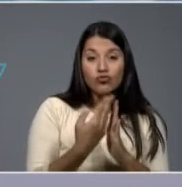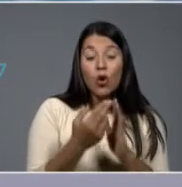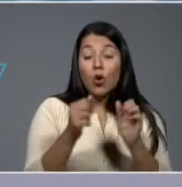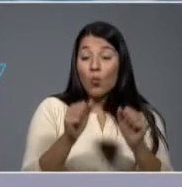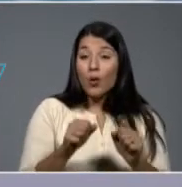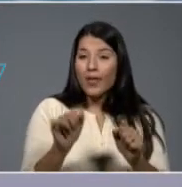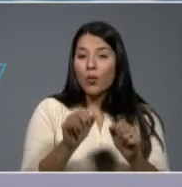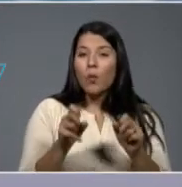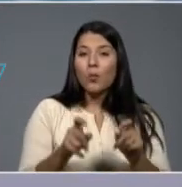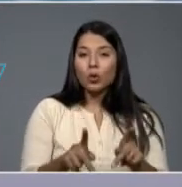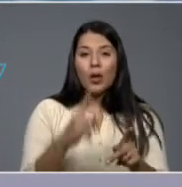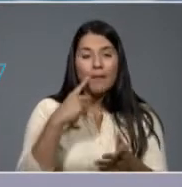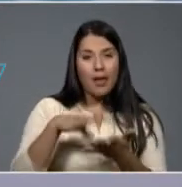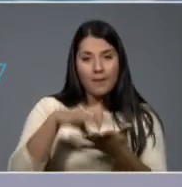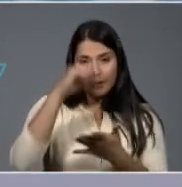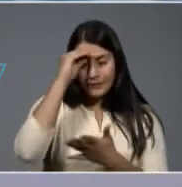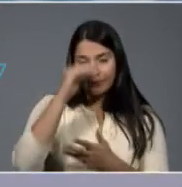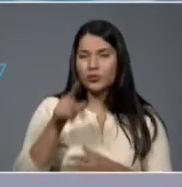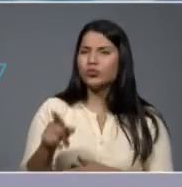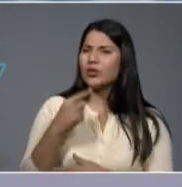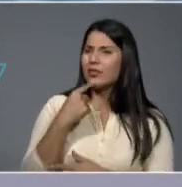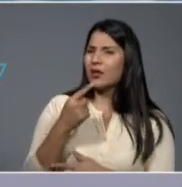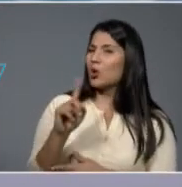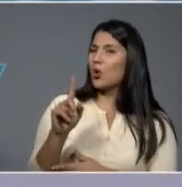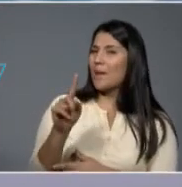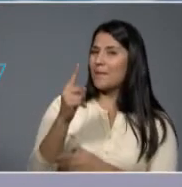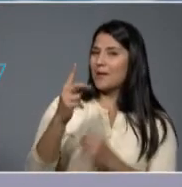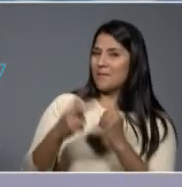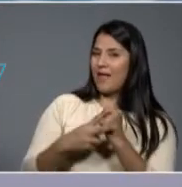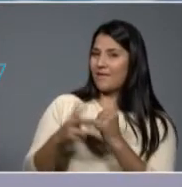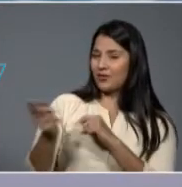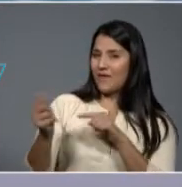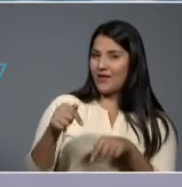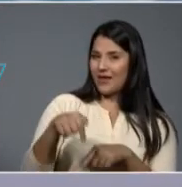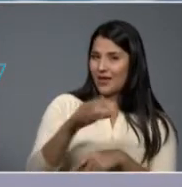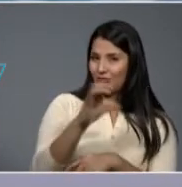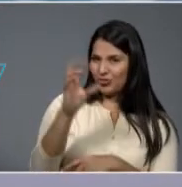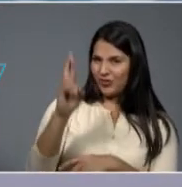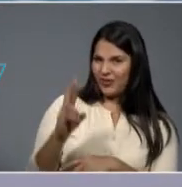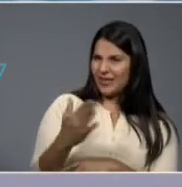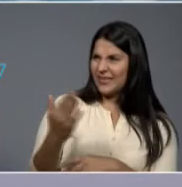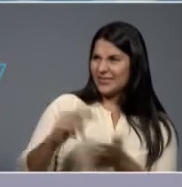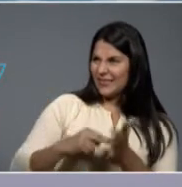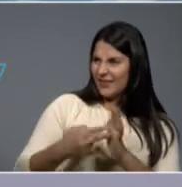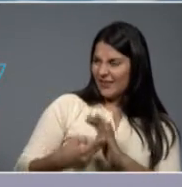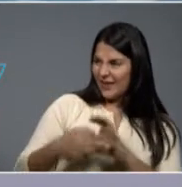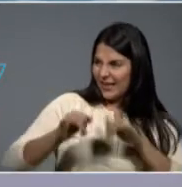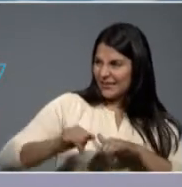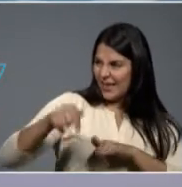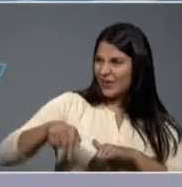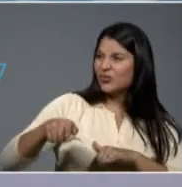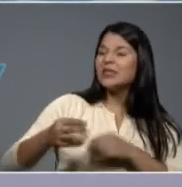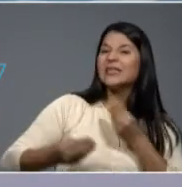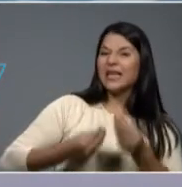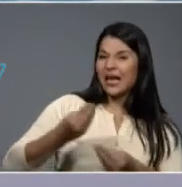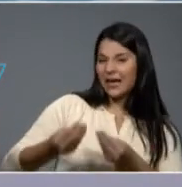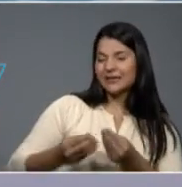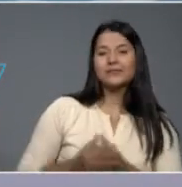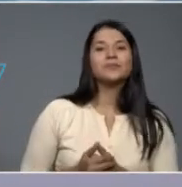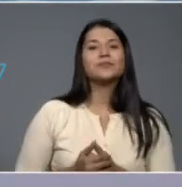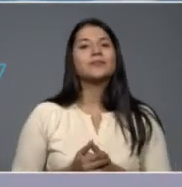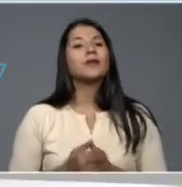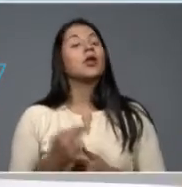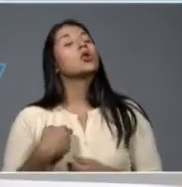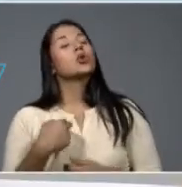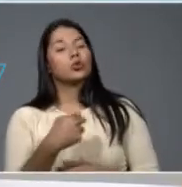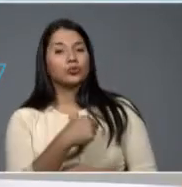aprendizaje significativo. Ahora decías que no es la primera vez que estás acá en el país. Sí. ¿Y qué significa estar? ¿En qué andas? Pues mira,